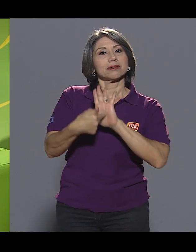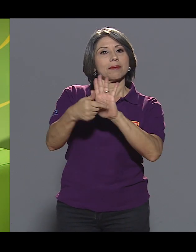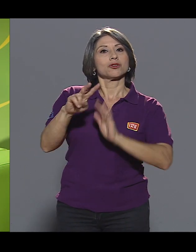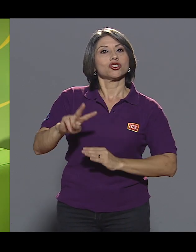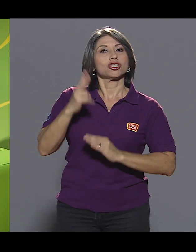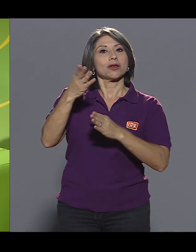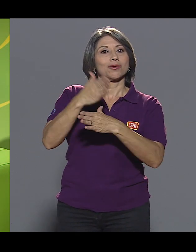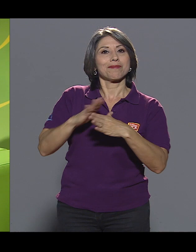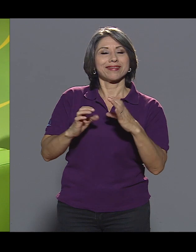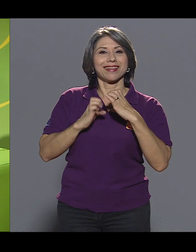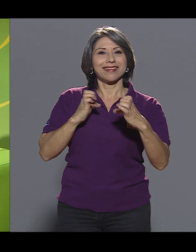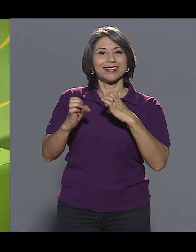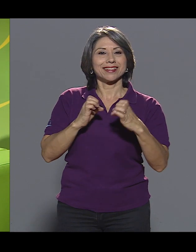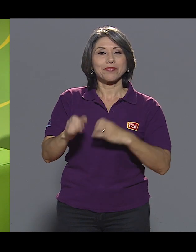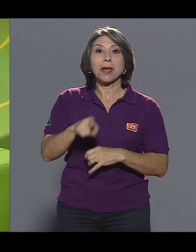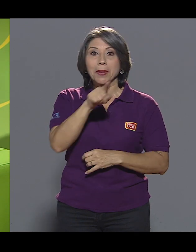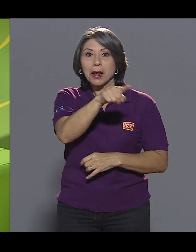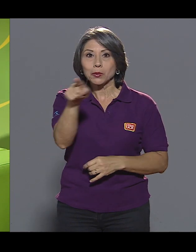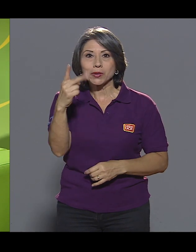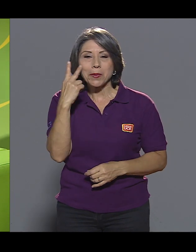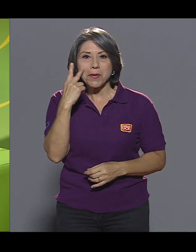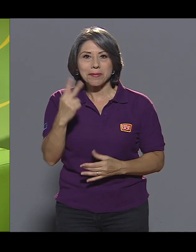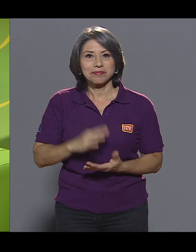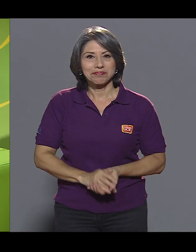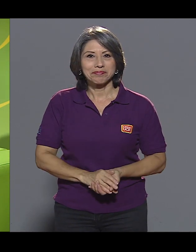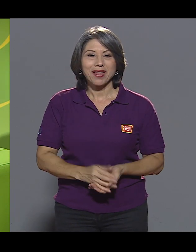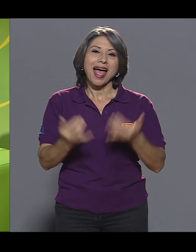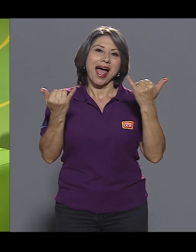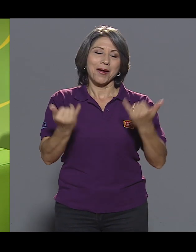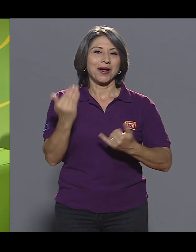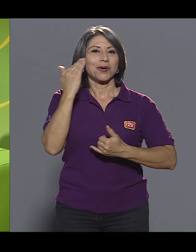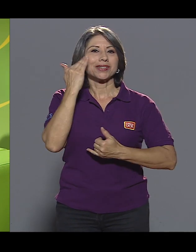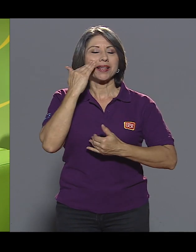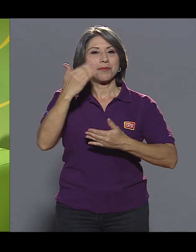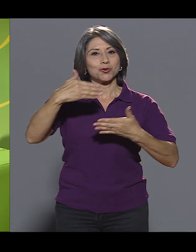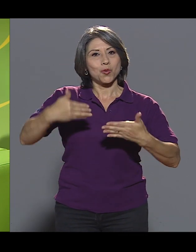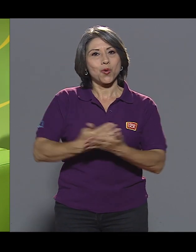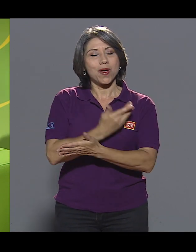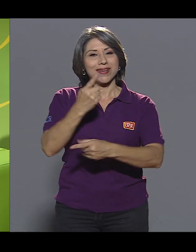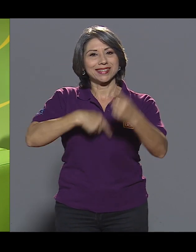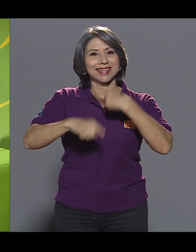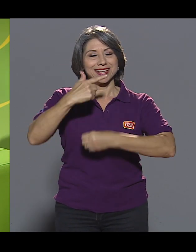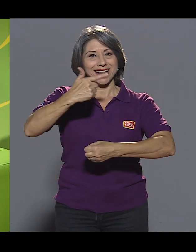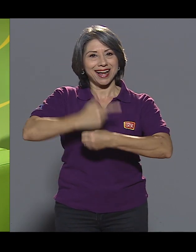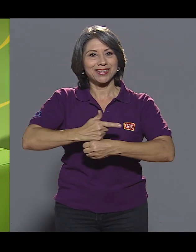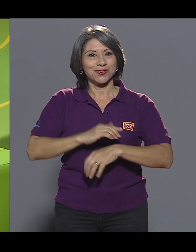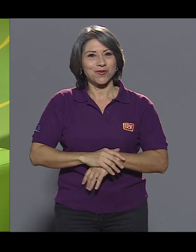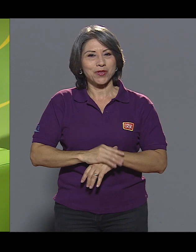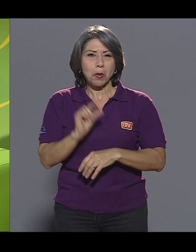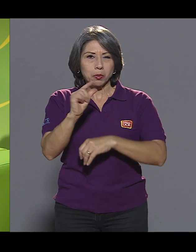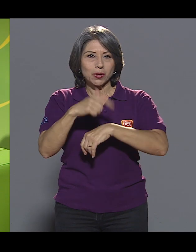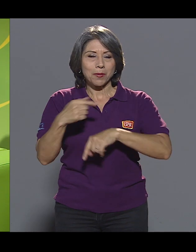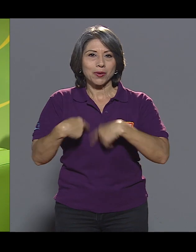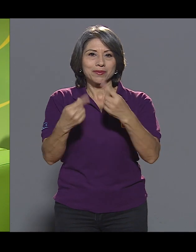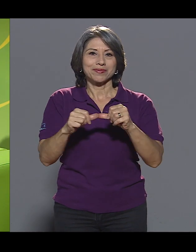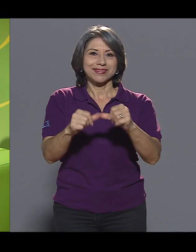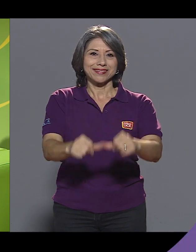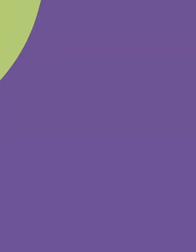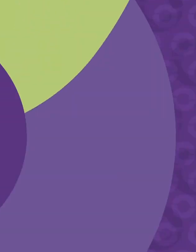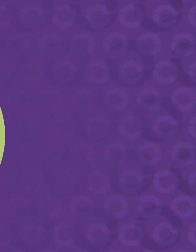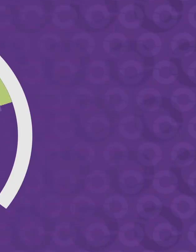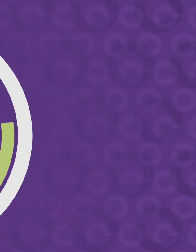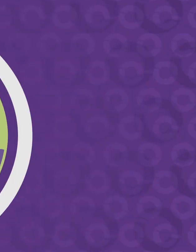de esta entrevista para que usted no se la vaya a perder. Ahora conoceremos una nueva seña de la LESCO y pronto estamos de